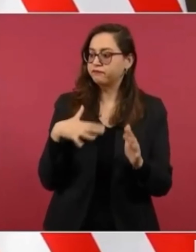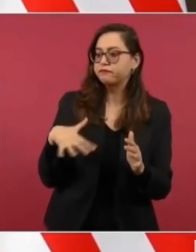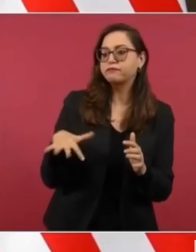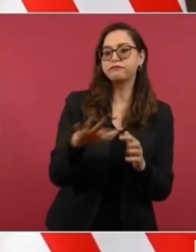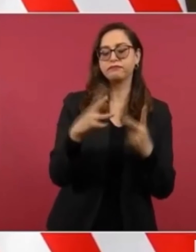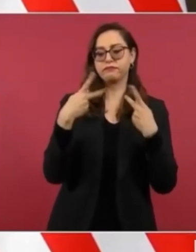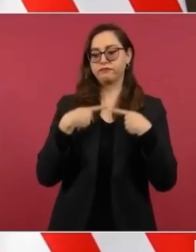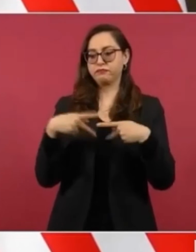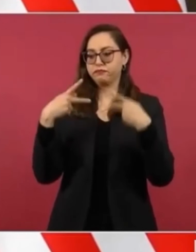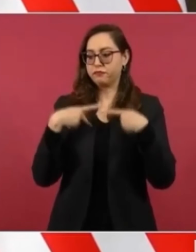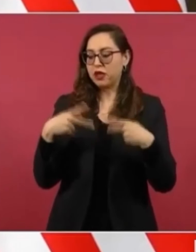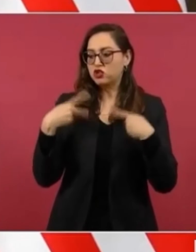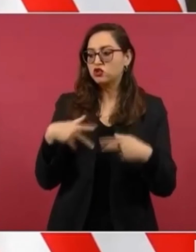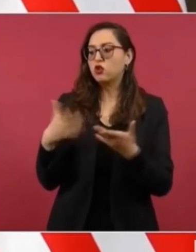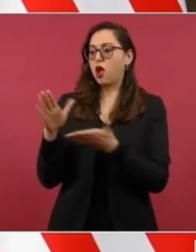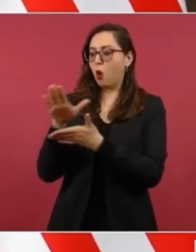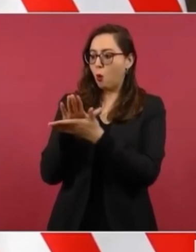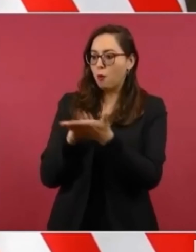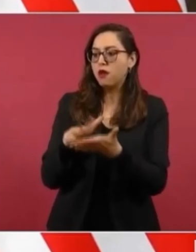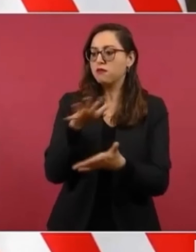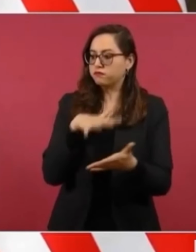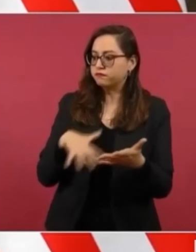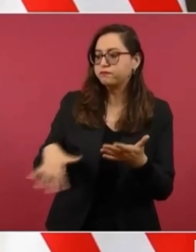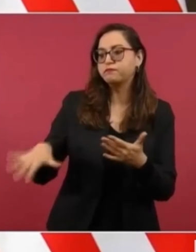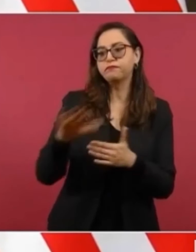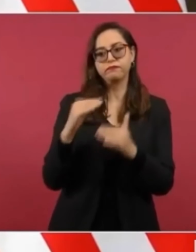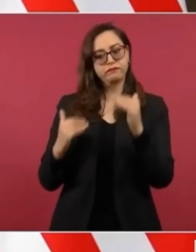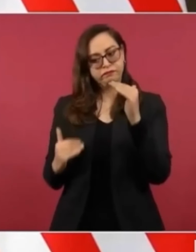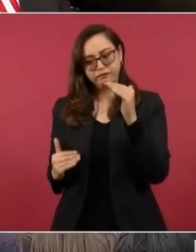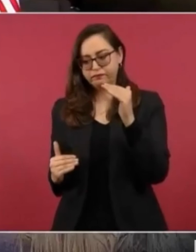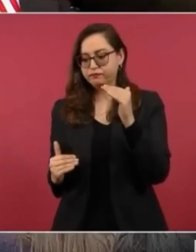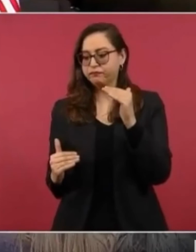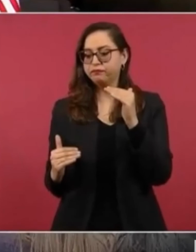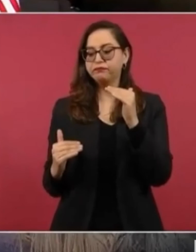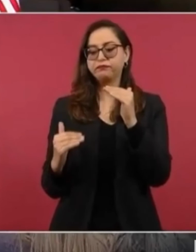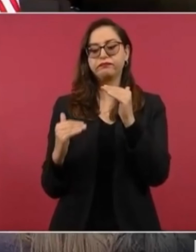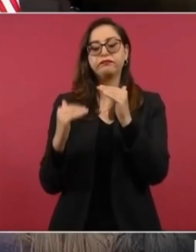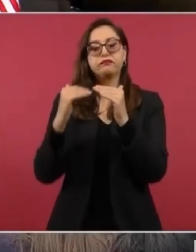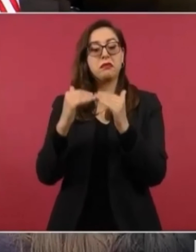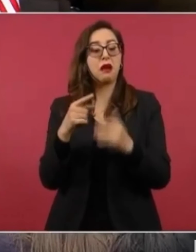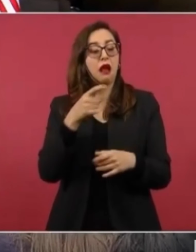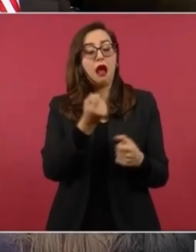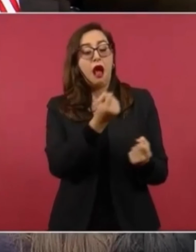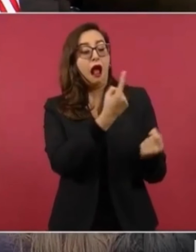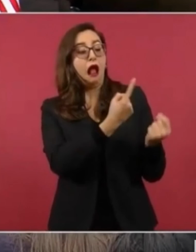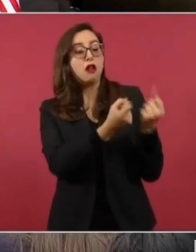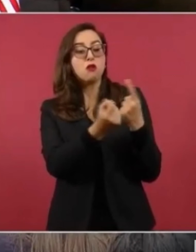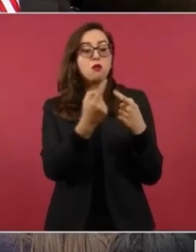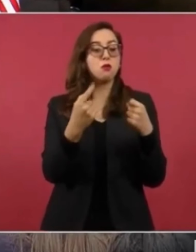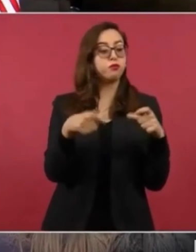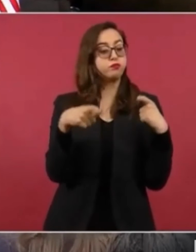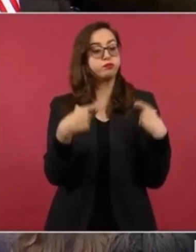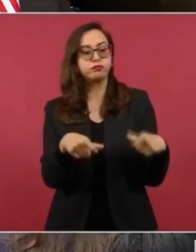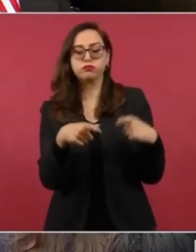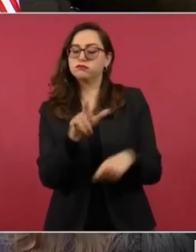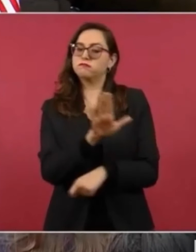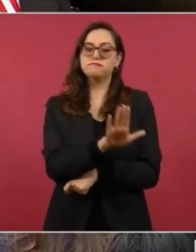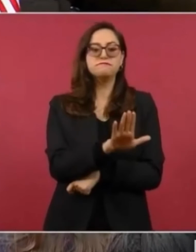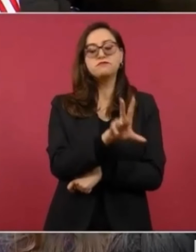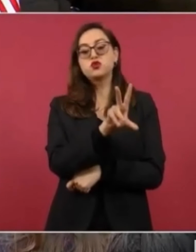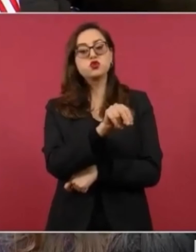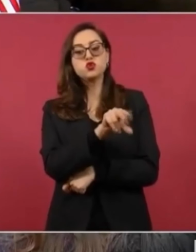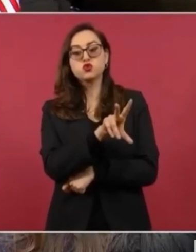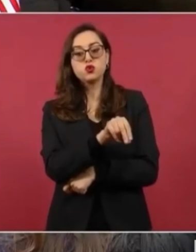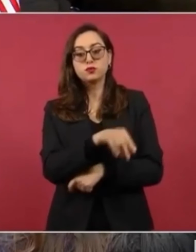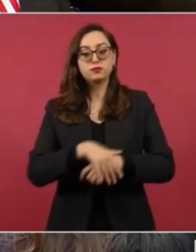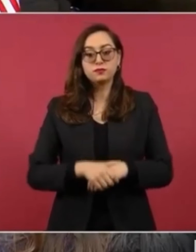de goteo, sino que desde abajo hacia arriba y desde adentro hacia afuera. Y esto funciona porque a los pudientes, cuando los pudientes